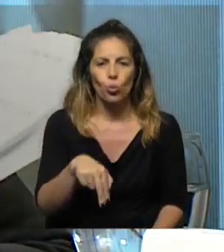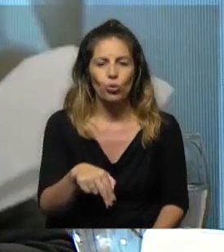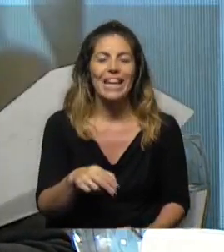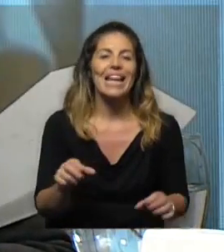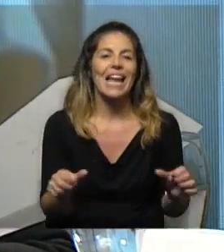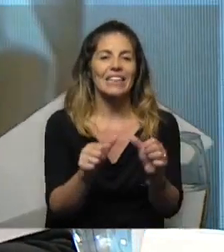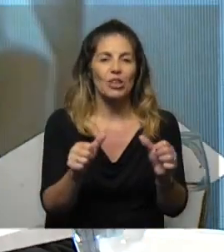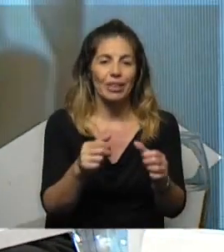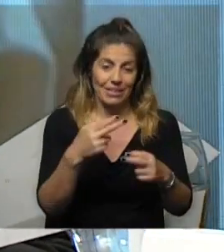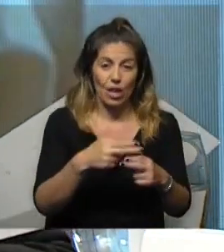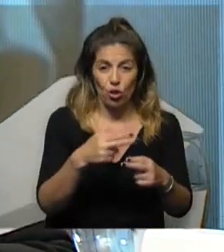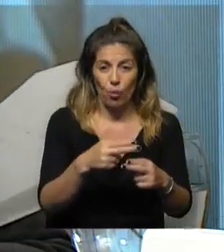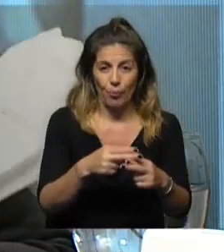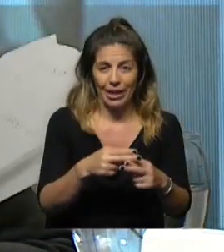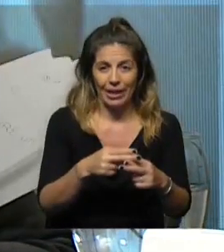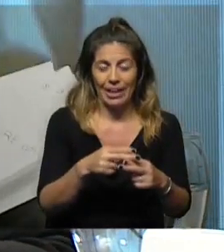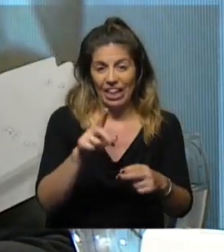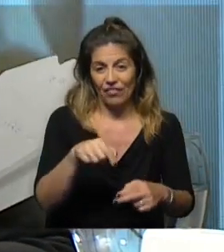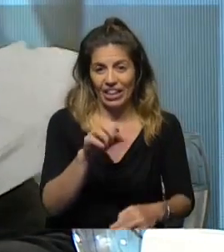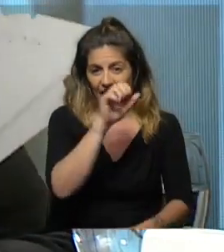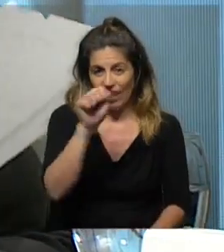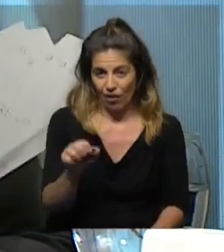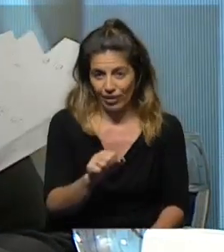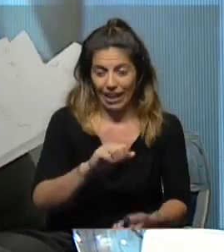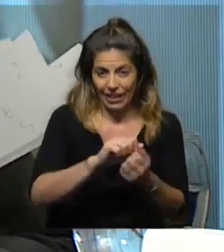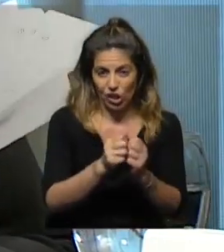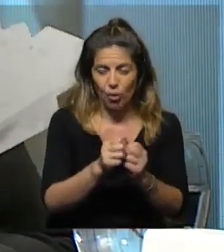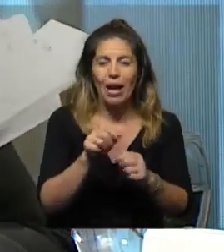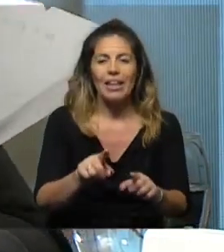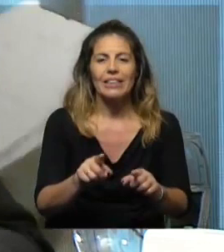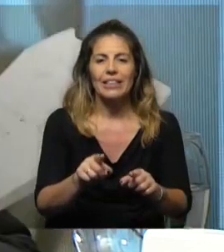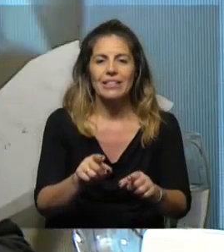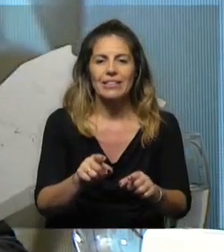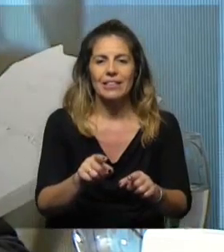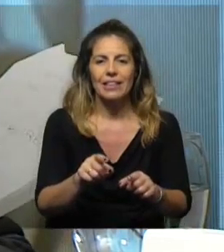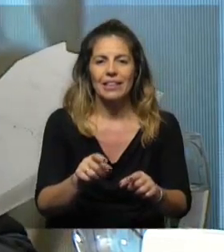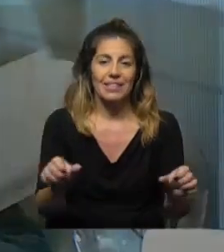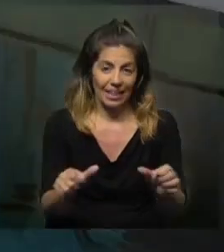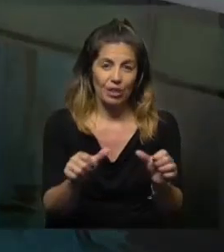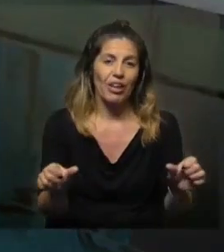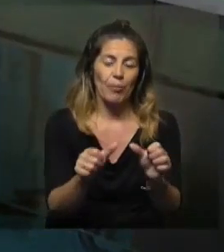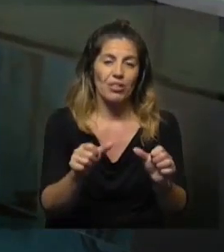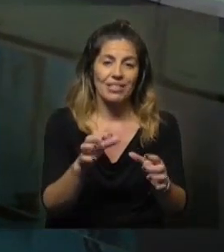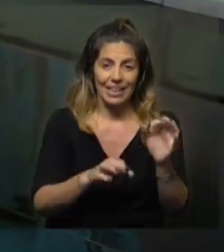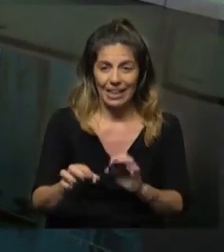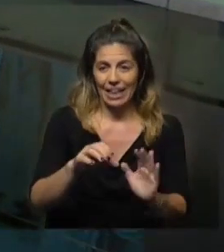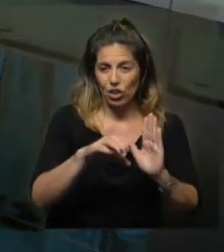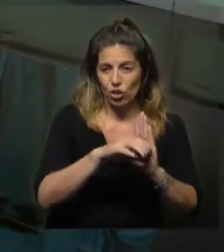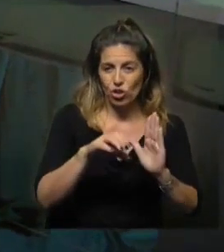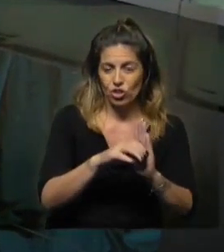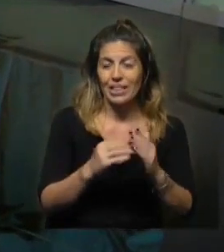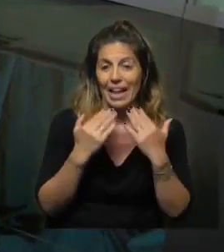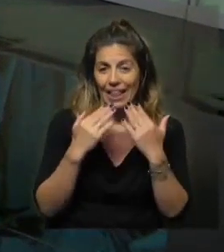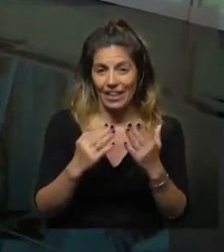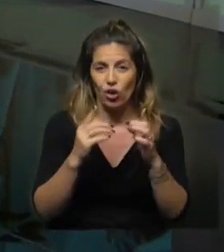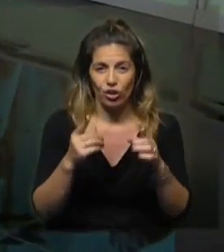Solís que ya de paso saludo y agradezco a todo el equipo del Solís que se ha puesto este una camiseta junto con el equipo de la secretaría que